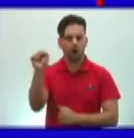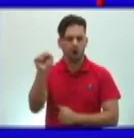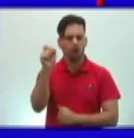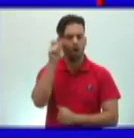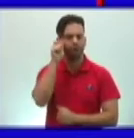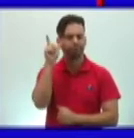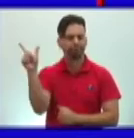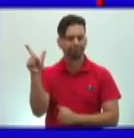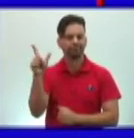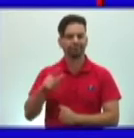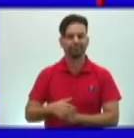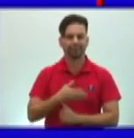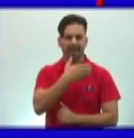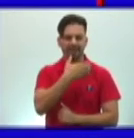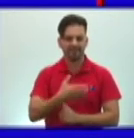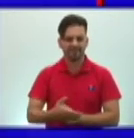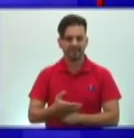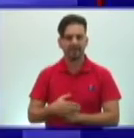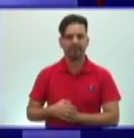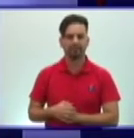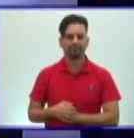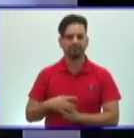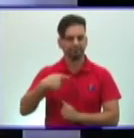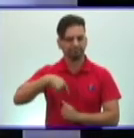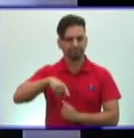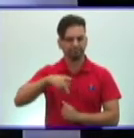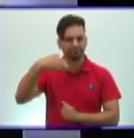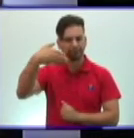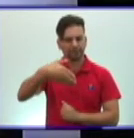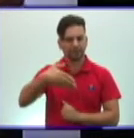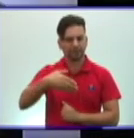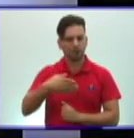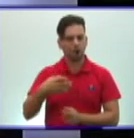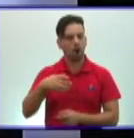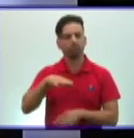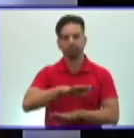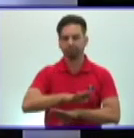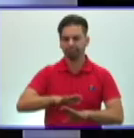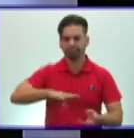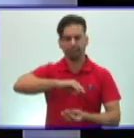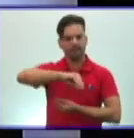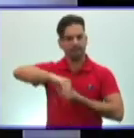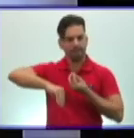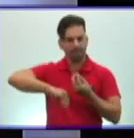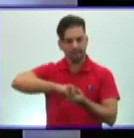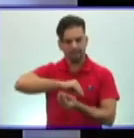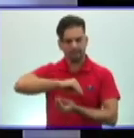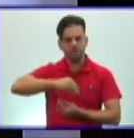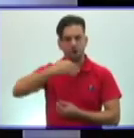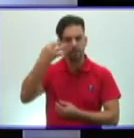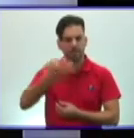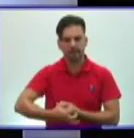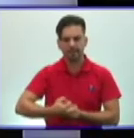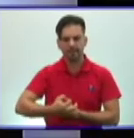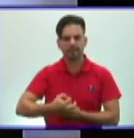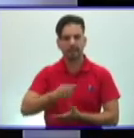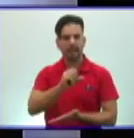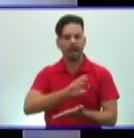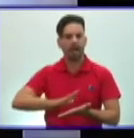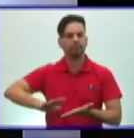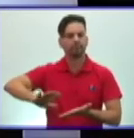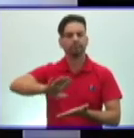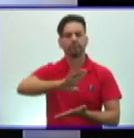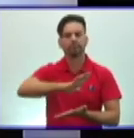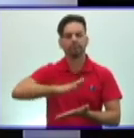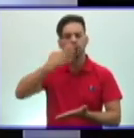llegar, logró entrar en el proceso en la realidad histórica concreta de Cuba, enfrentarse a los